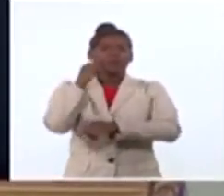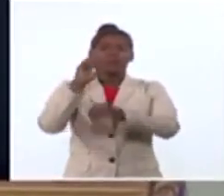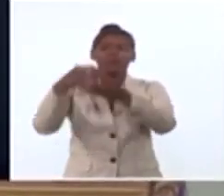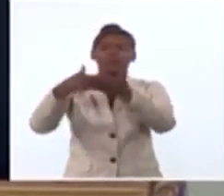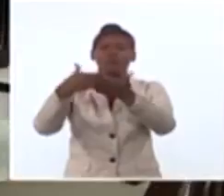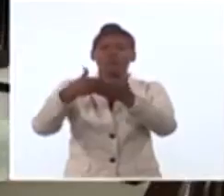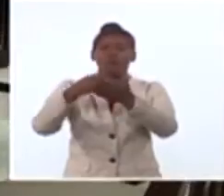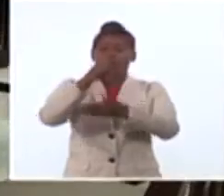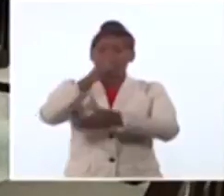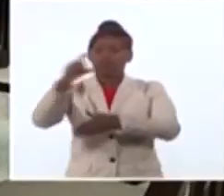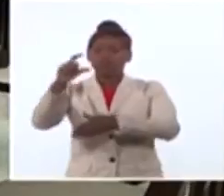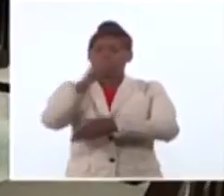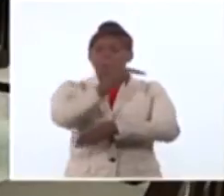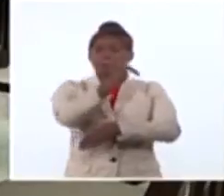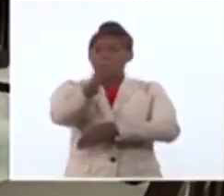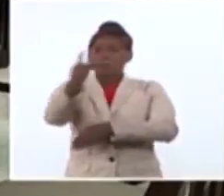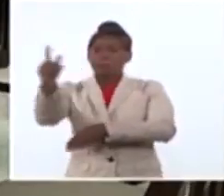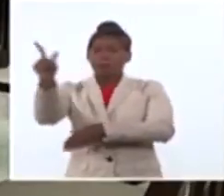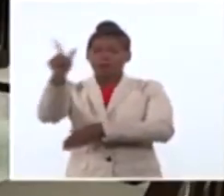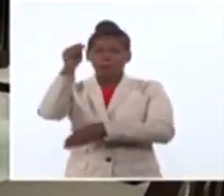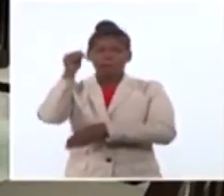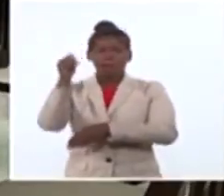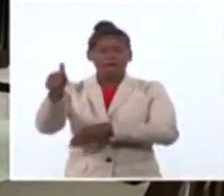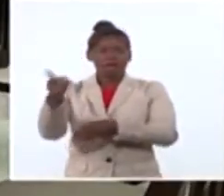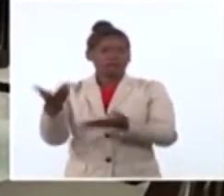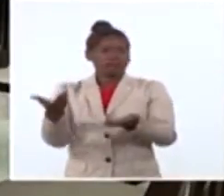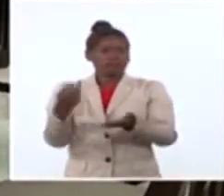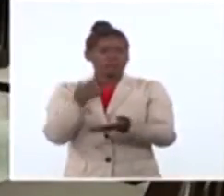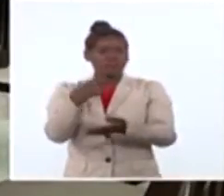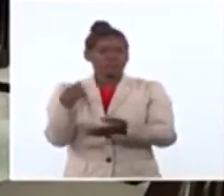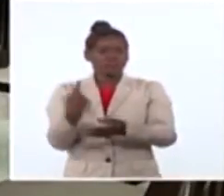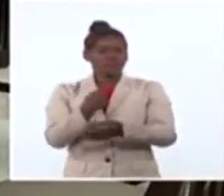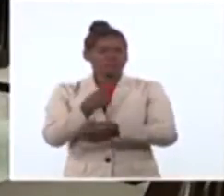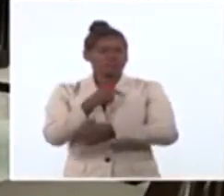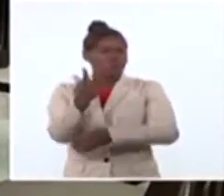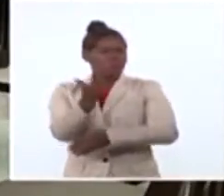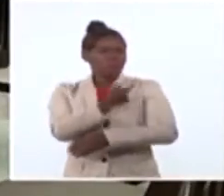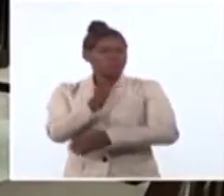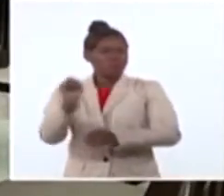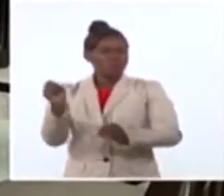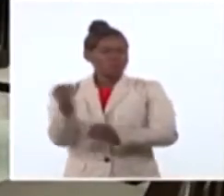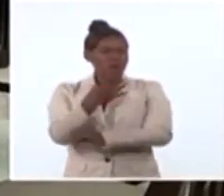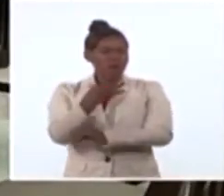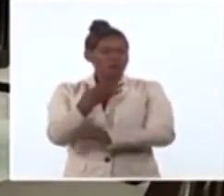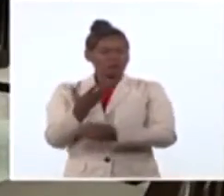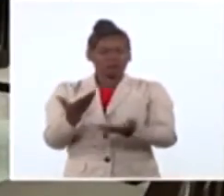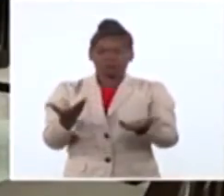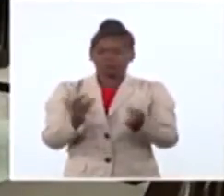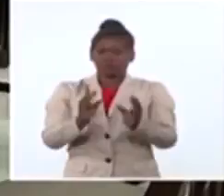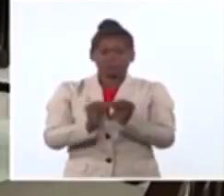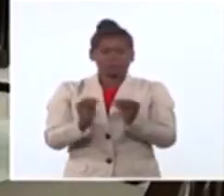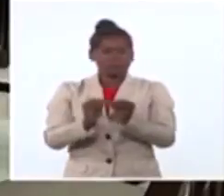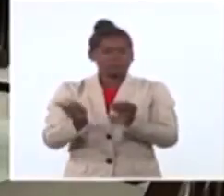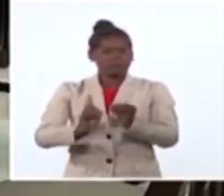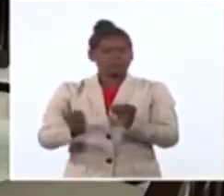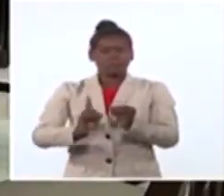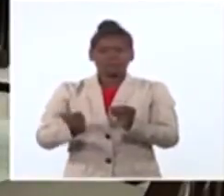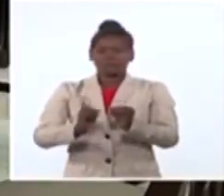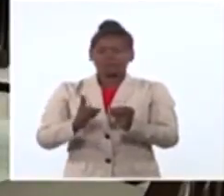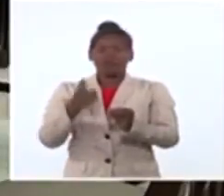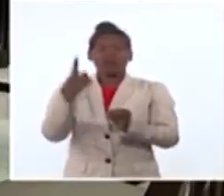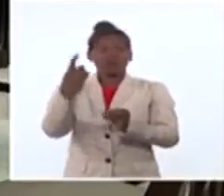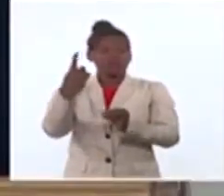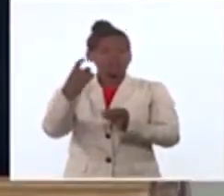haga expeditos los procedimientos de precertificación de las vacunas cubanas que están